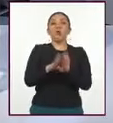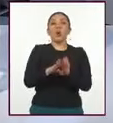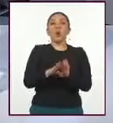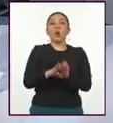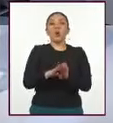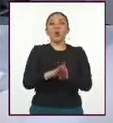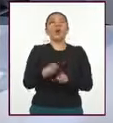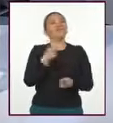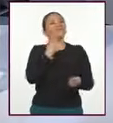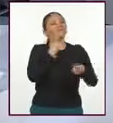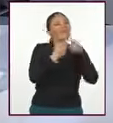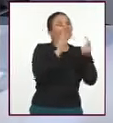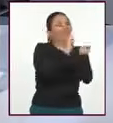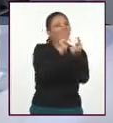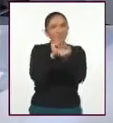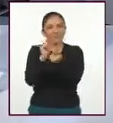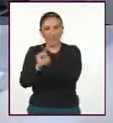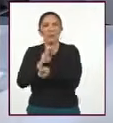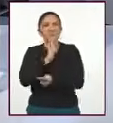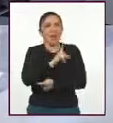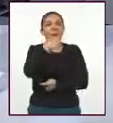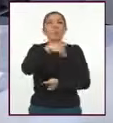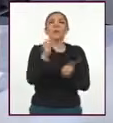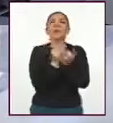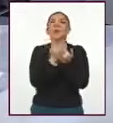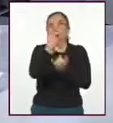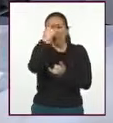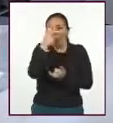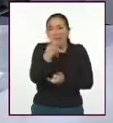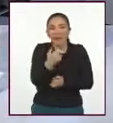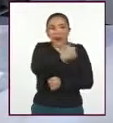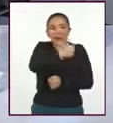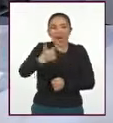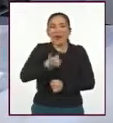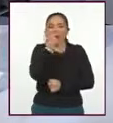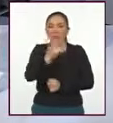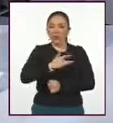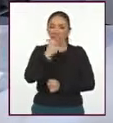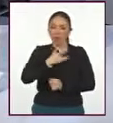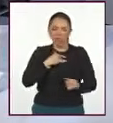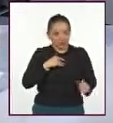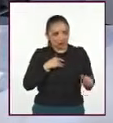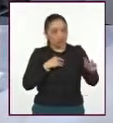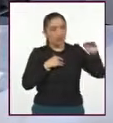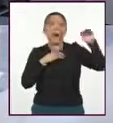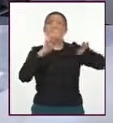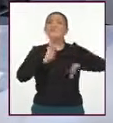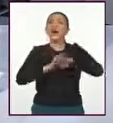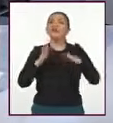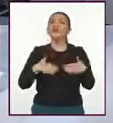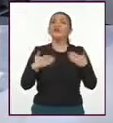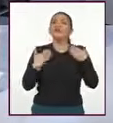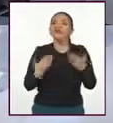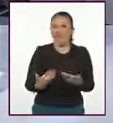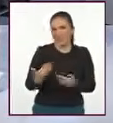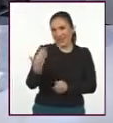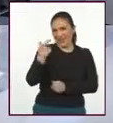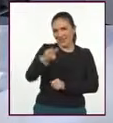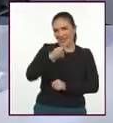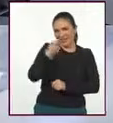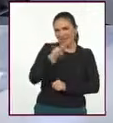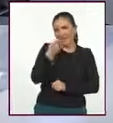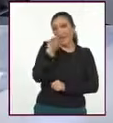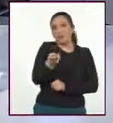convivencia escolar, sino también para sembrar en cada estudiante, sobre todo la confianza que mencionábamos, de que